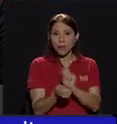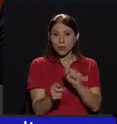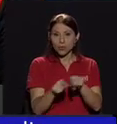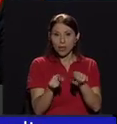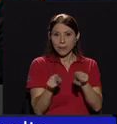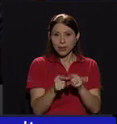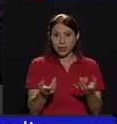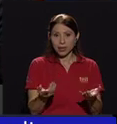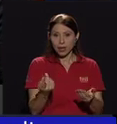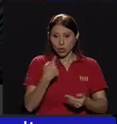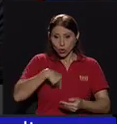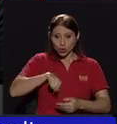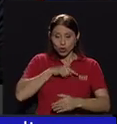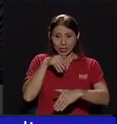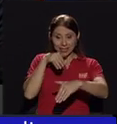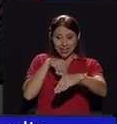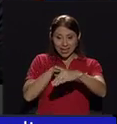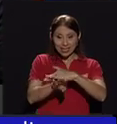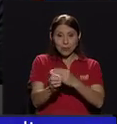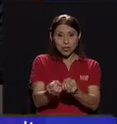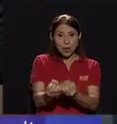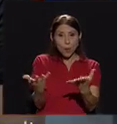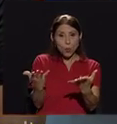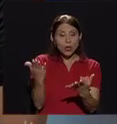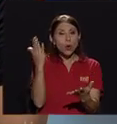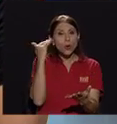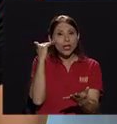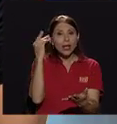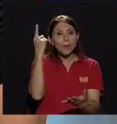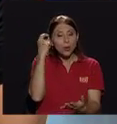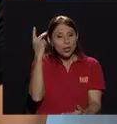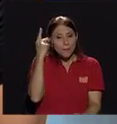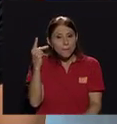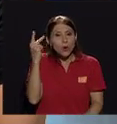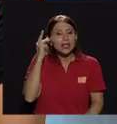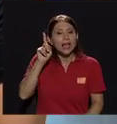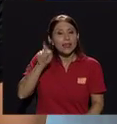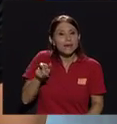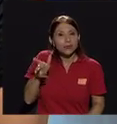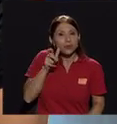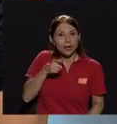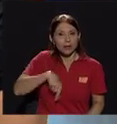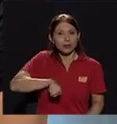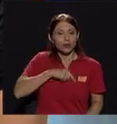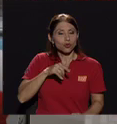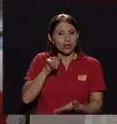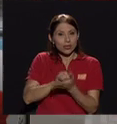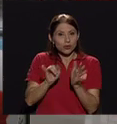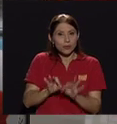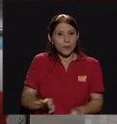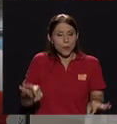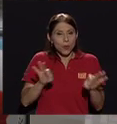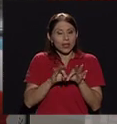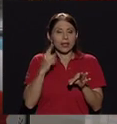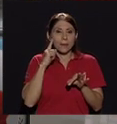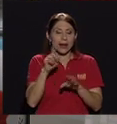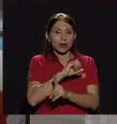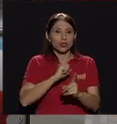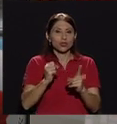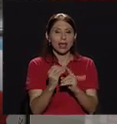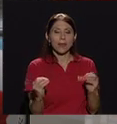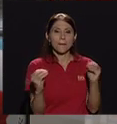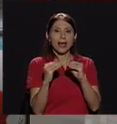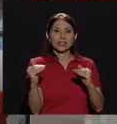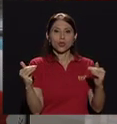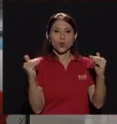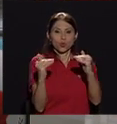O sea, nosotras ingresamos a lo público porque claro, la política nos tiene que escuchar, porque es importante para una sociedad más